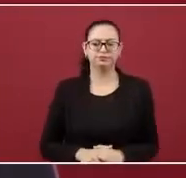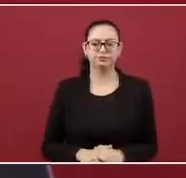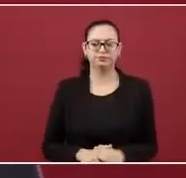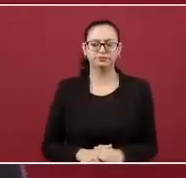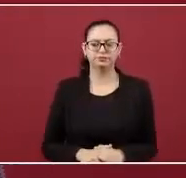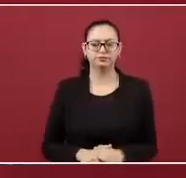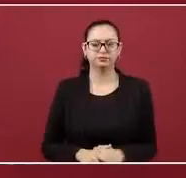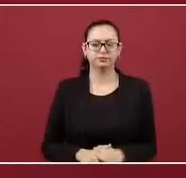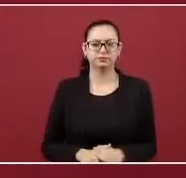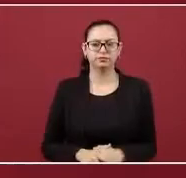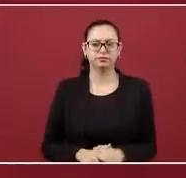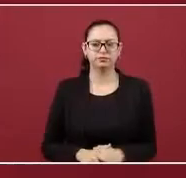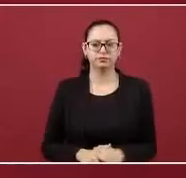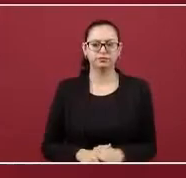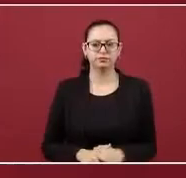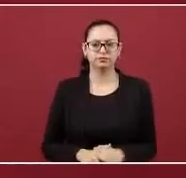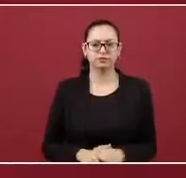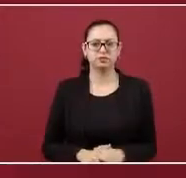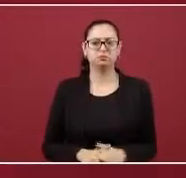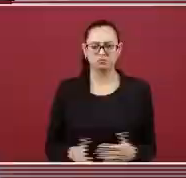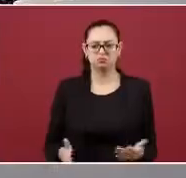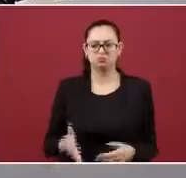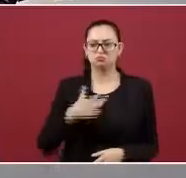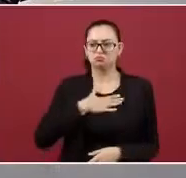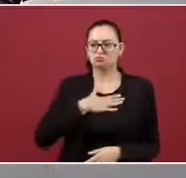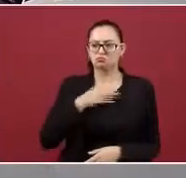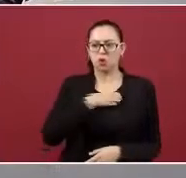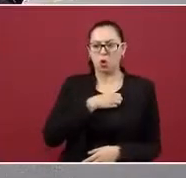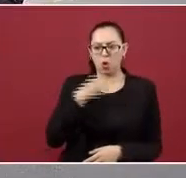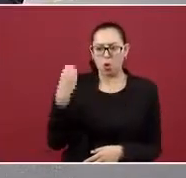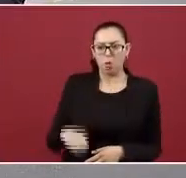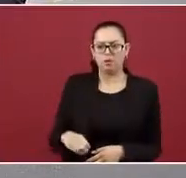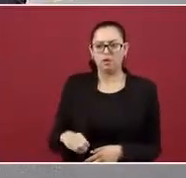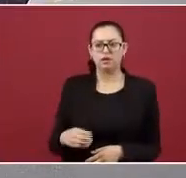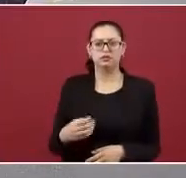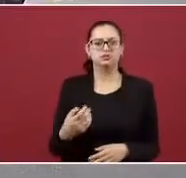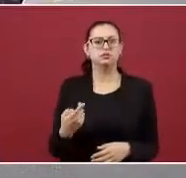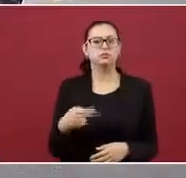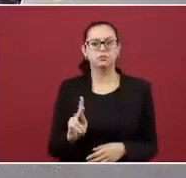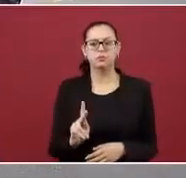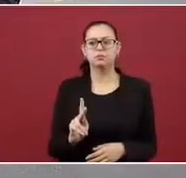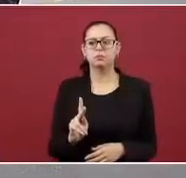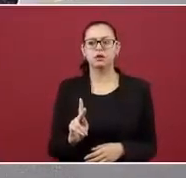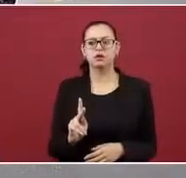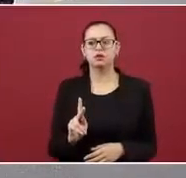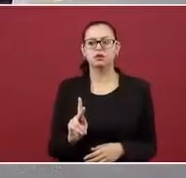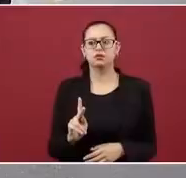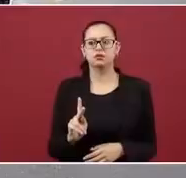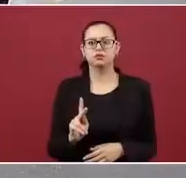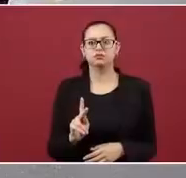Es nuestra obligación, pero además están muy